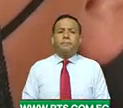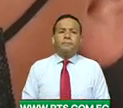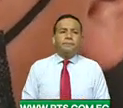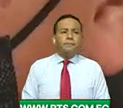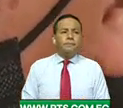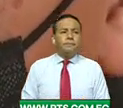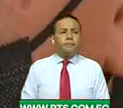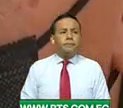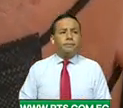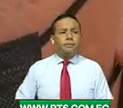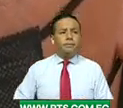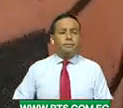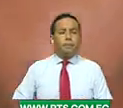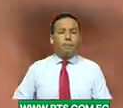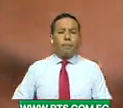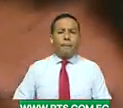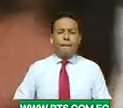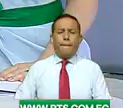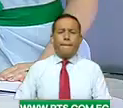José Morales.